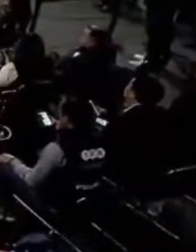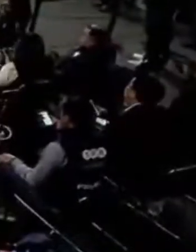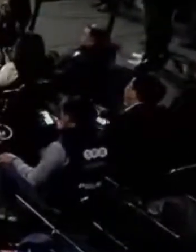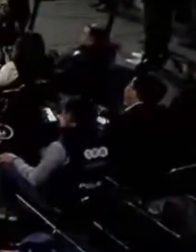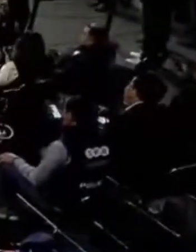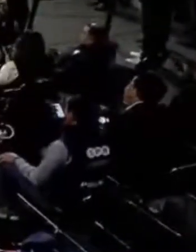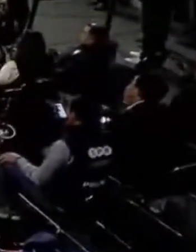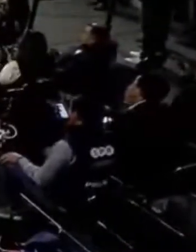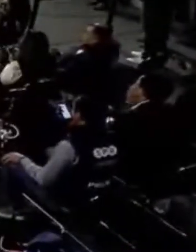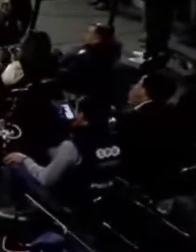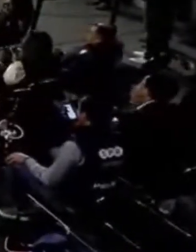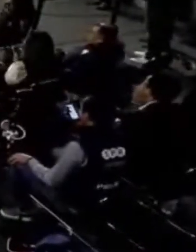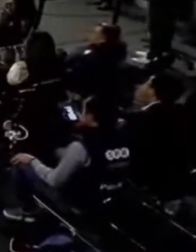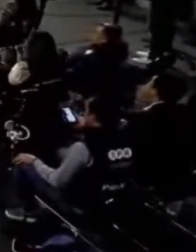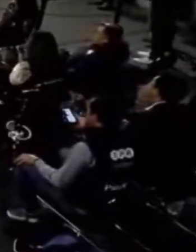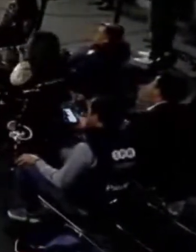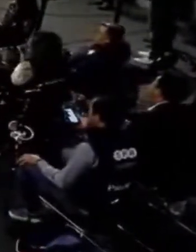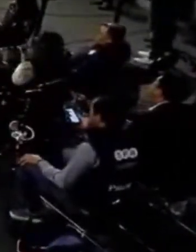Ya fui. Es que,